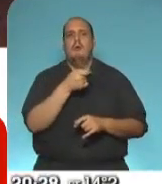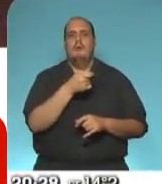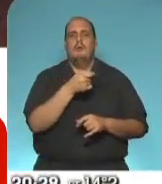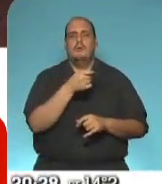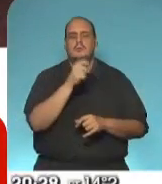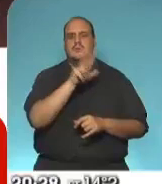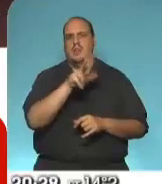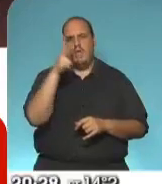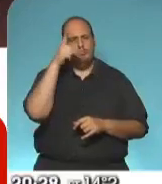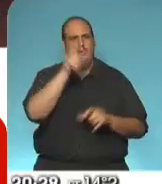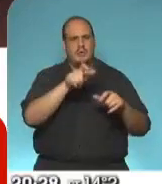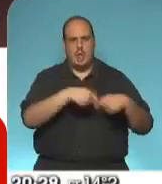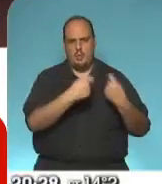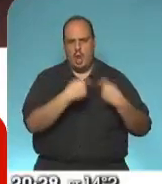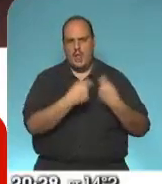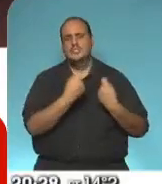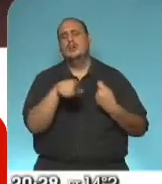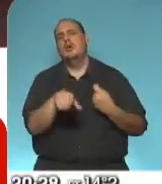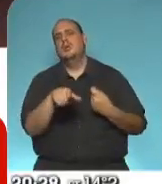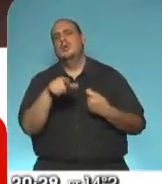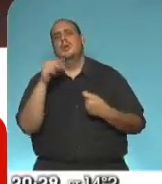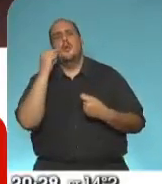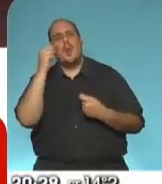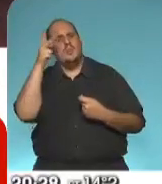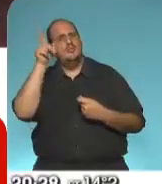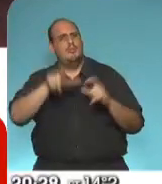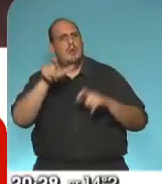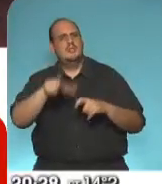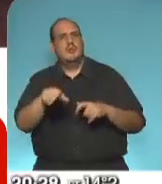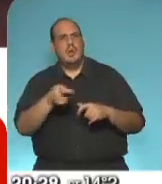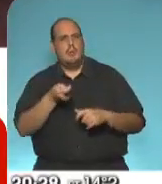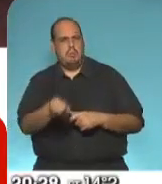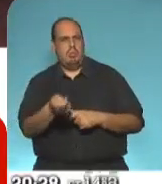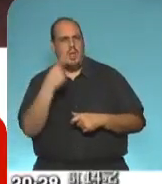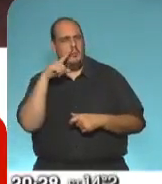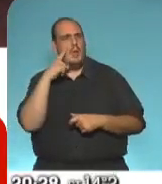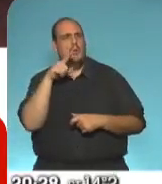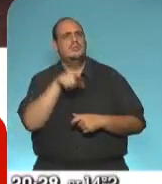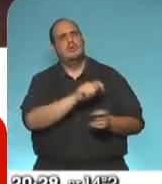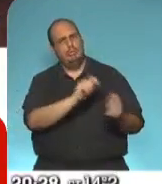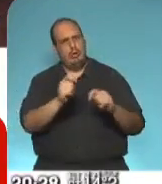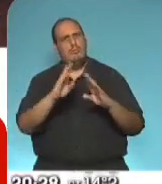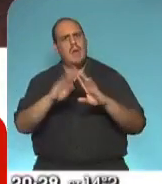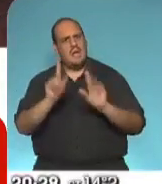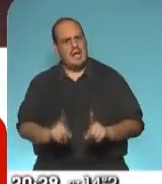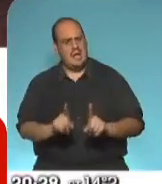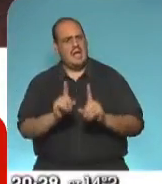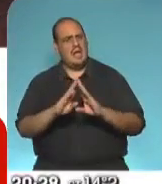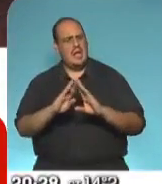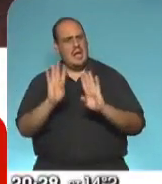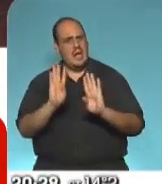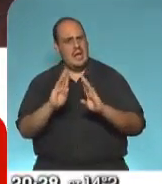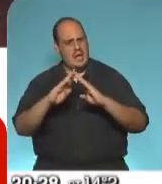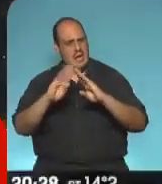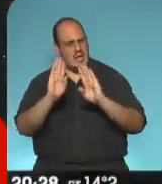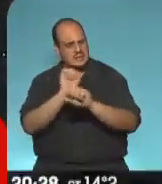que recibieron prisión domiciliaria. ¿Cuál es su opinión al respecto? En realidad los datos precisos los debe suministrar la